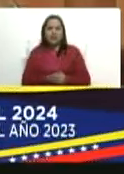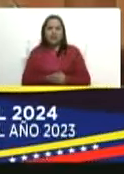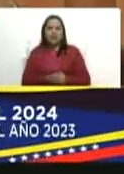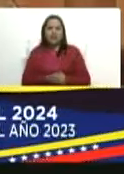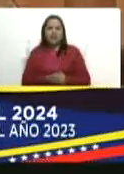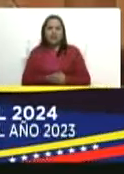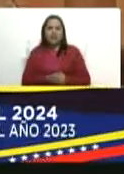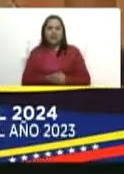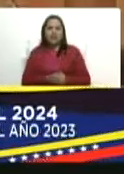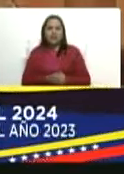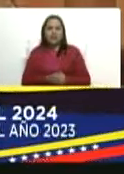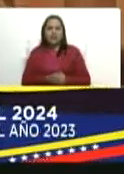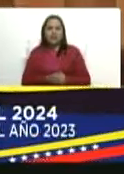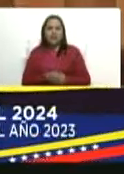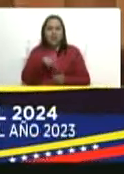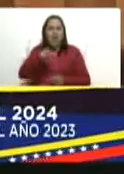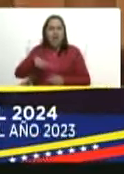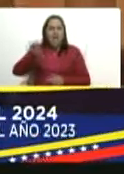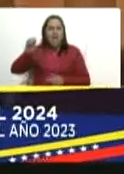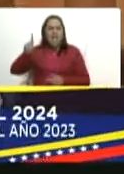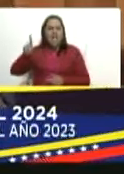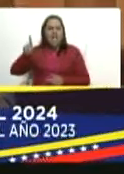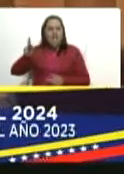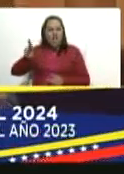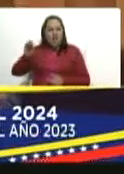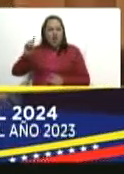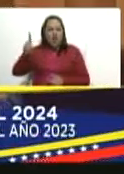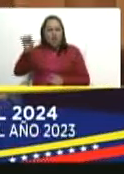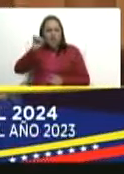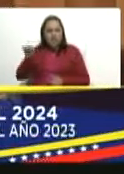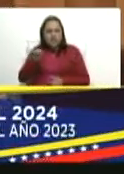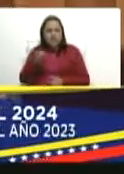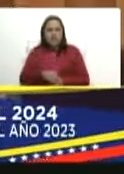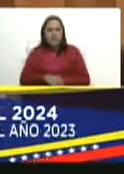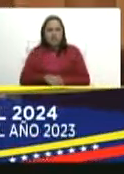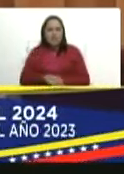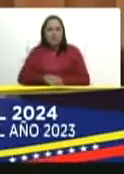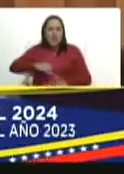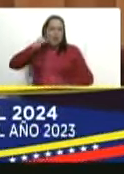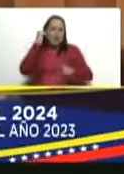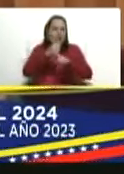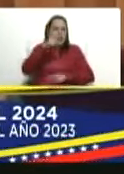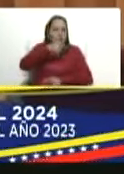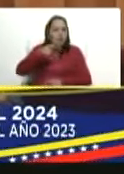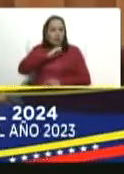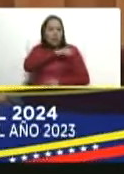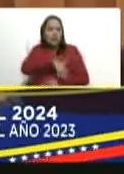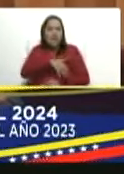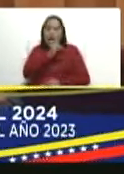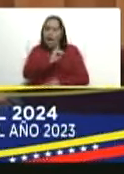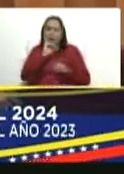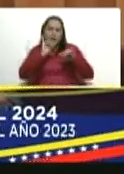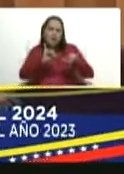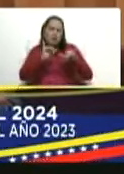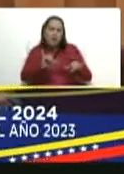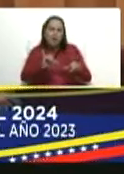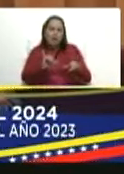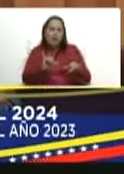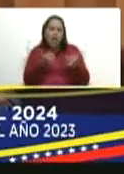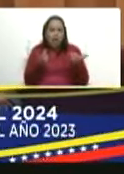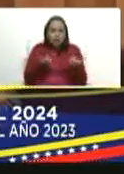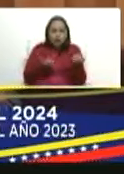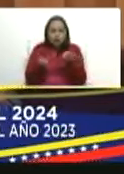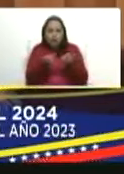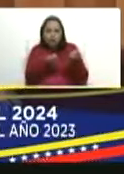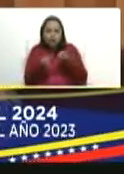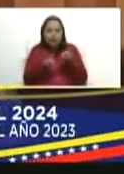Herodes, el mismo Herodes que masacra al pueblo palestino, detrás estaban los mismos, los que manejan